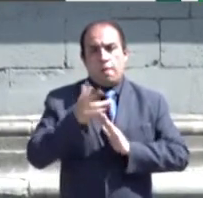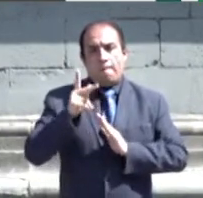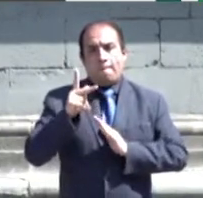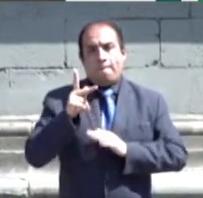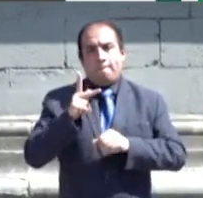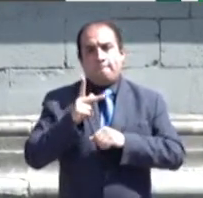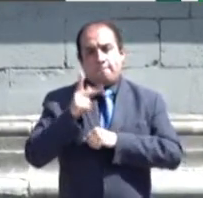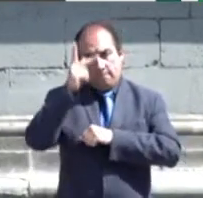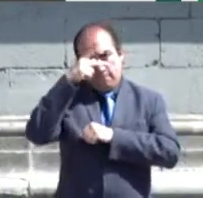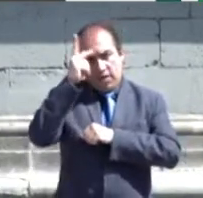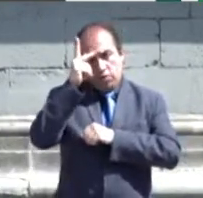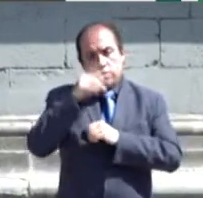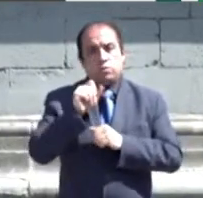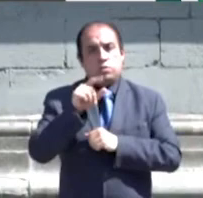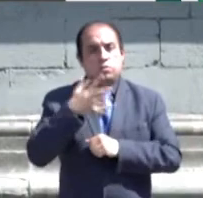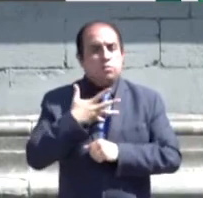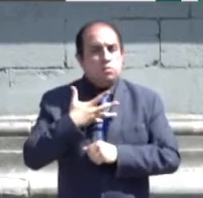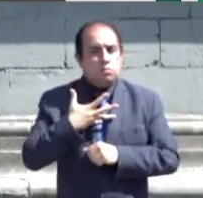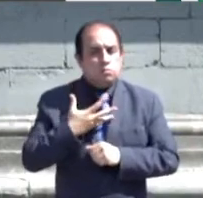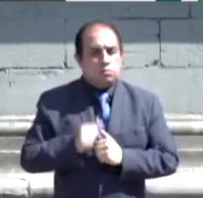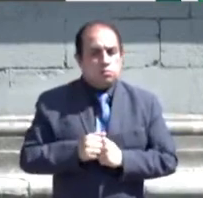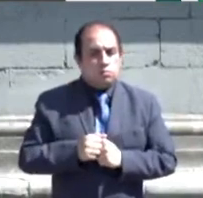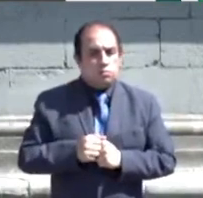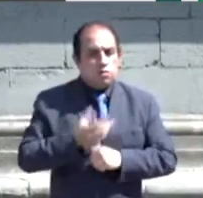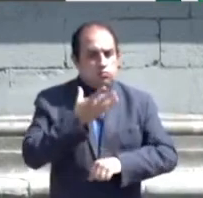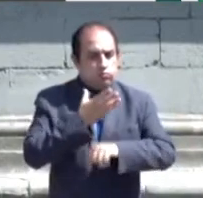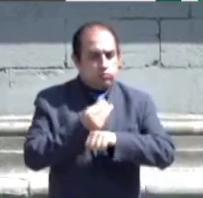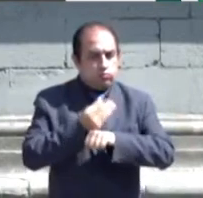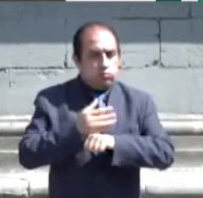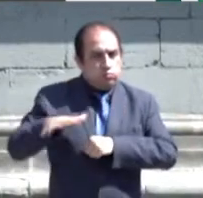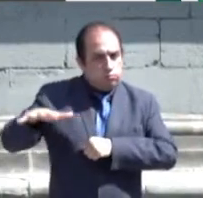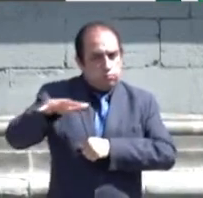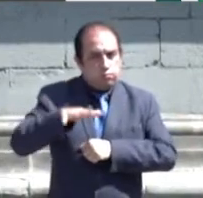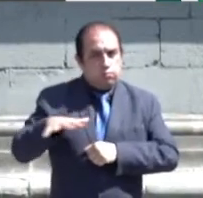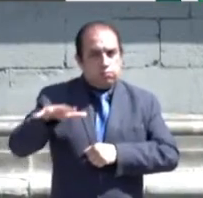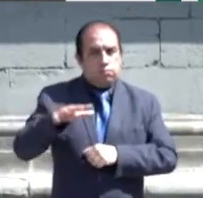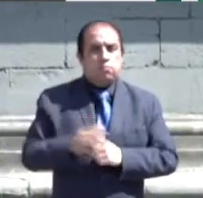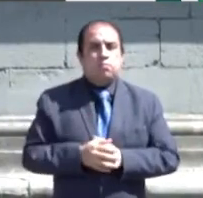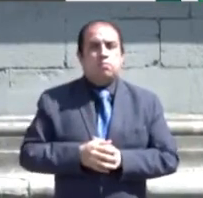es importante y que es parte de la regeneración de la zona por San